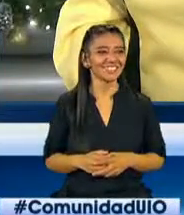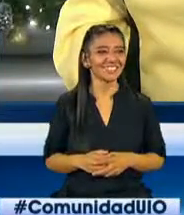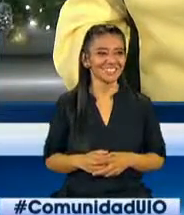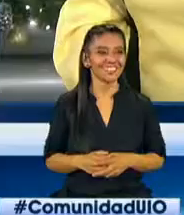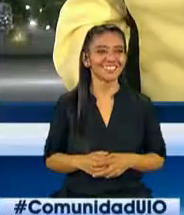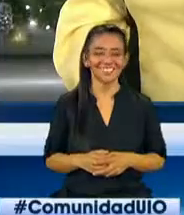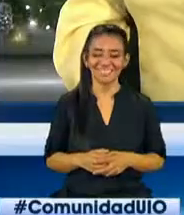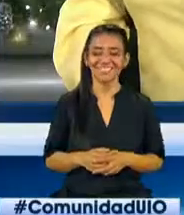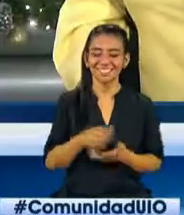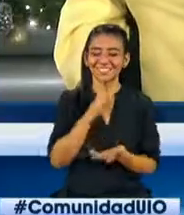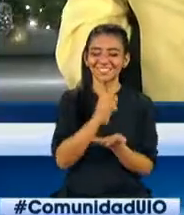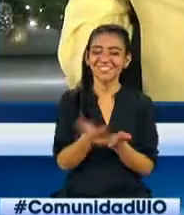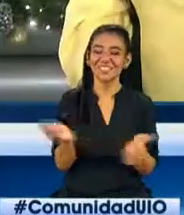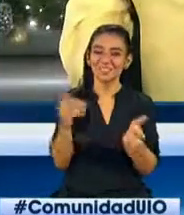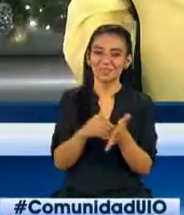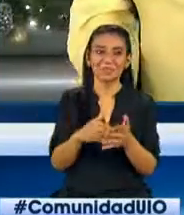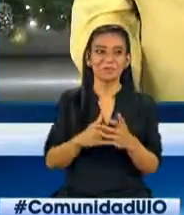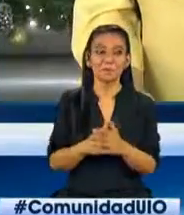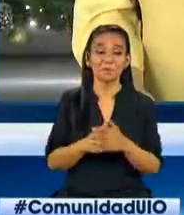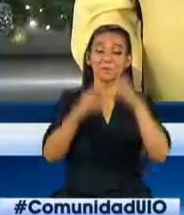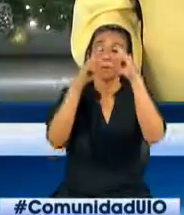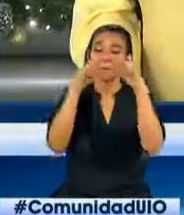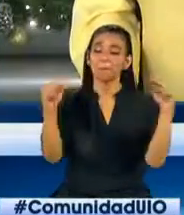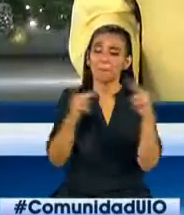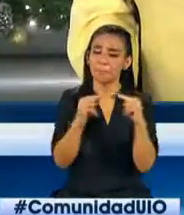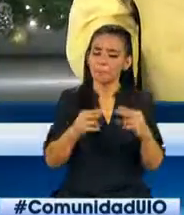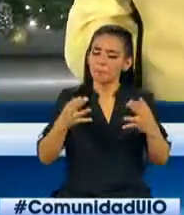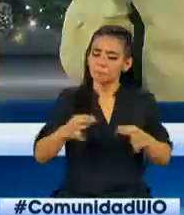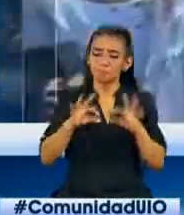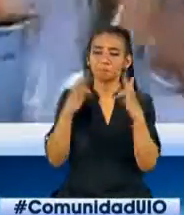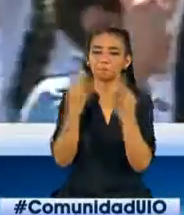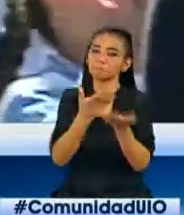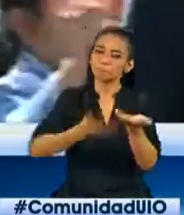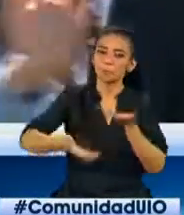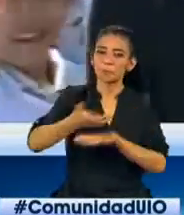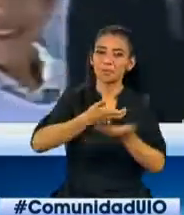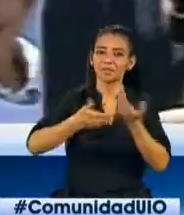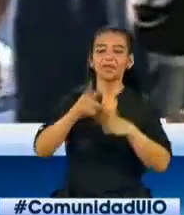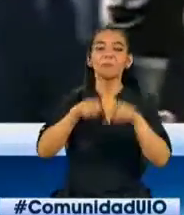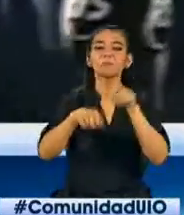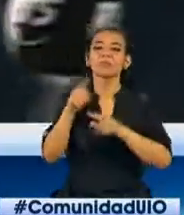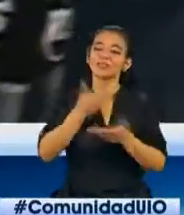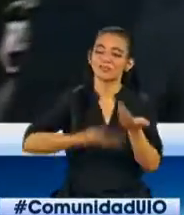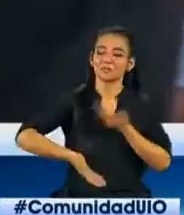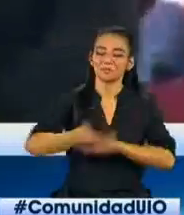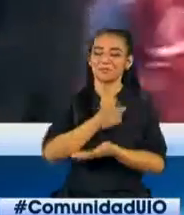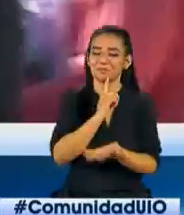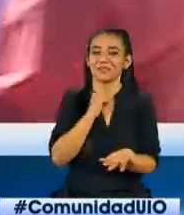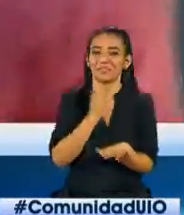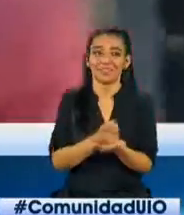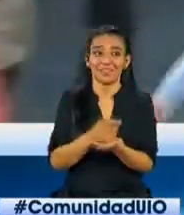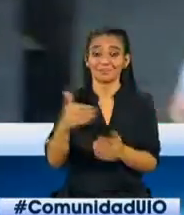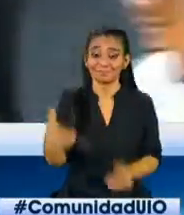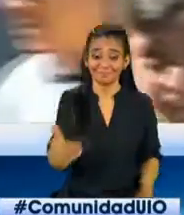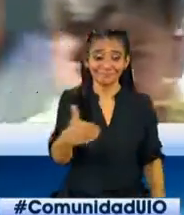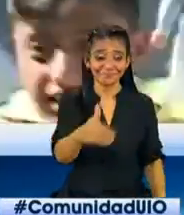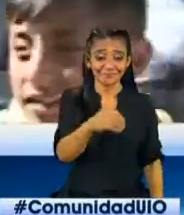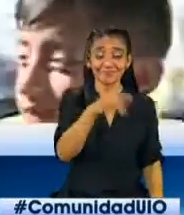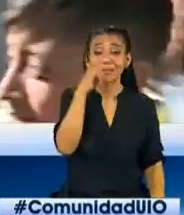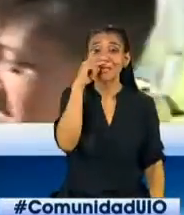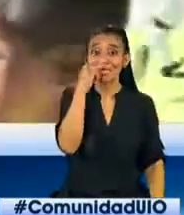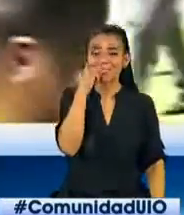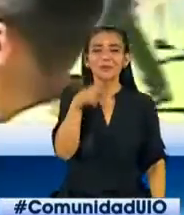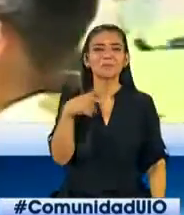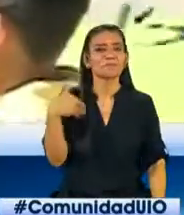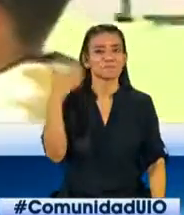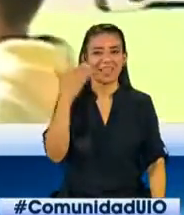Perito, nuevamente con ustedes. La Navidad, un tiempo para compartir en familia, para compartir con los amigos, y sin duda alguna los más pequeños de la casa son los que tienen